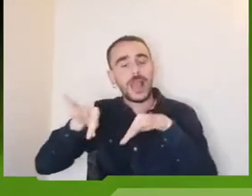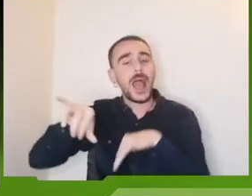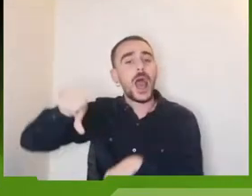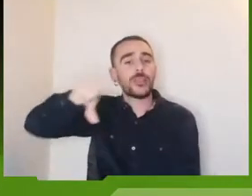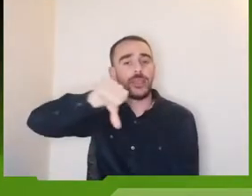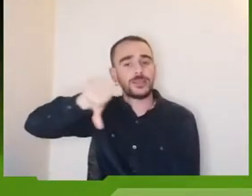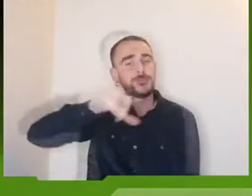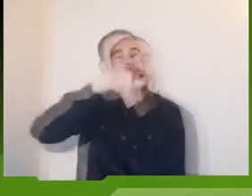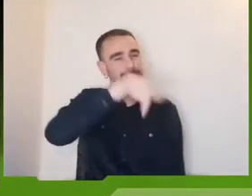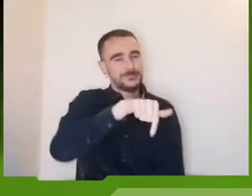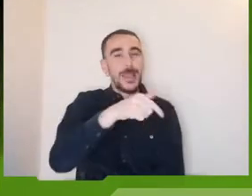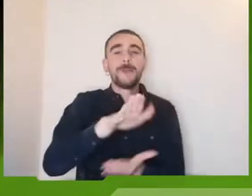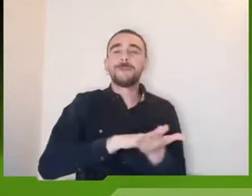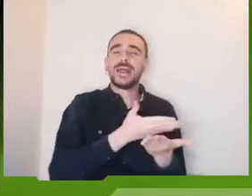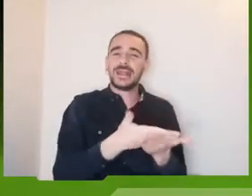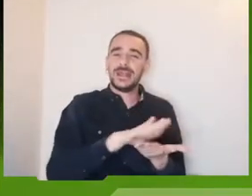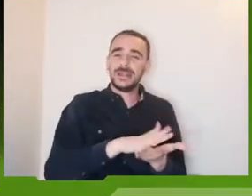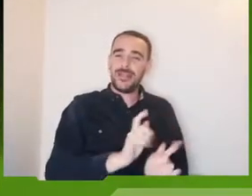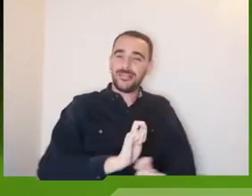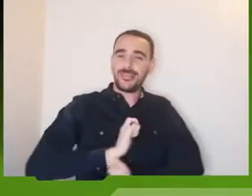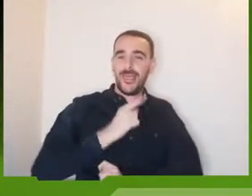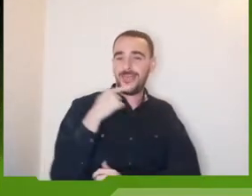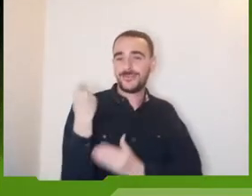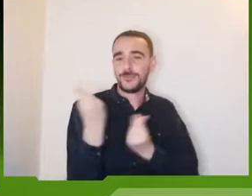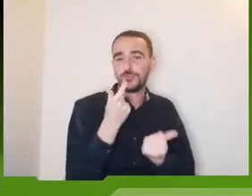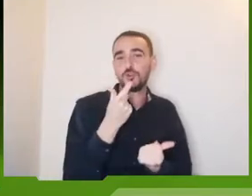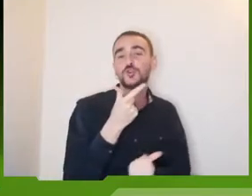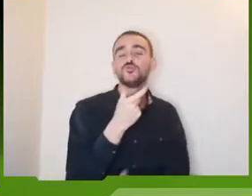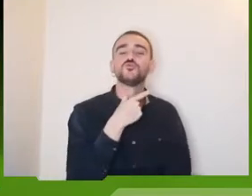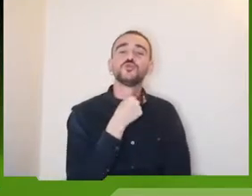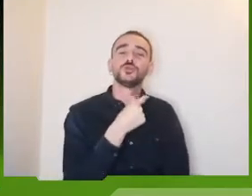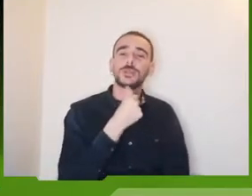Y vamos a los otros ingredientes.